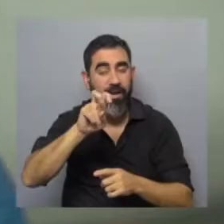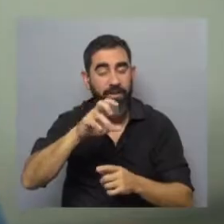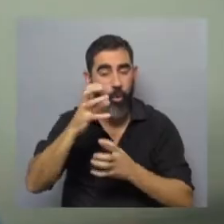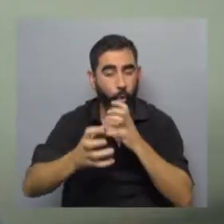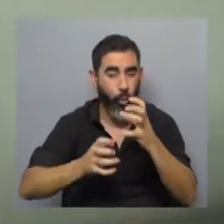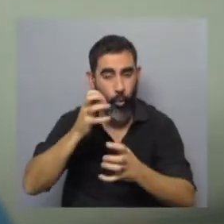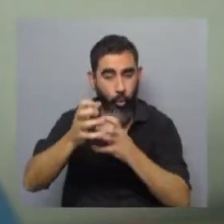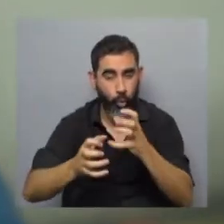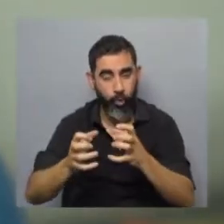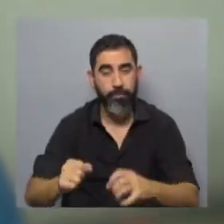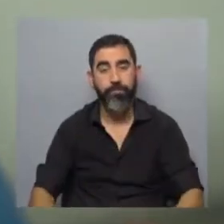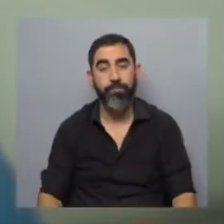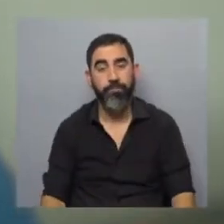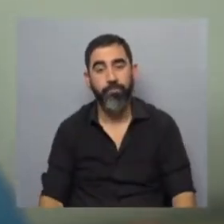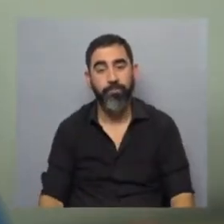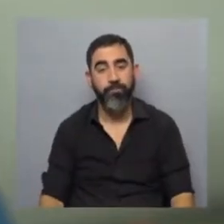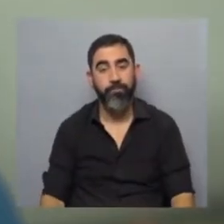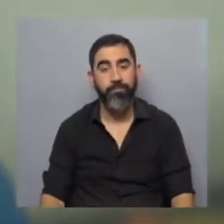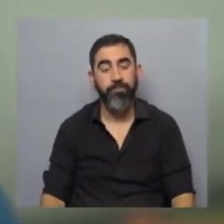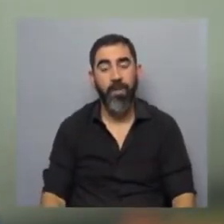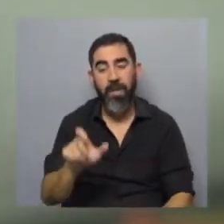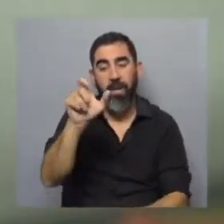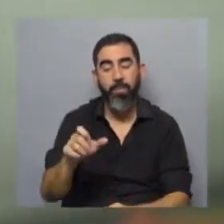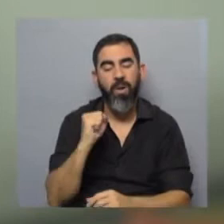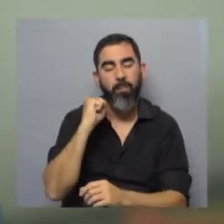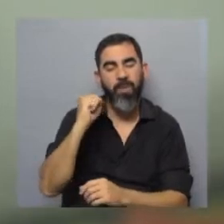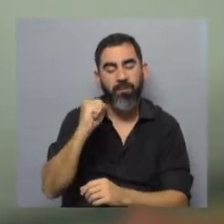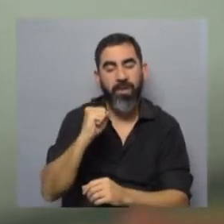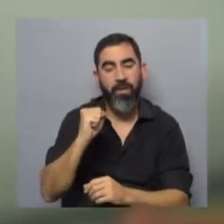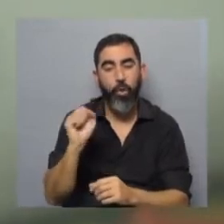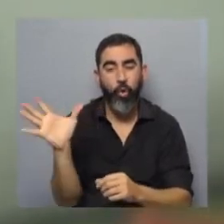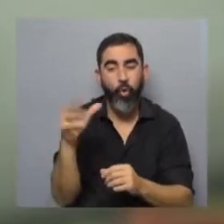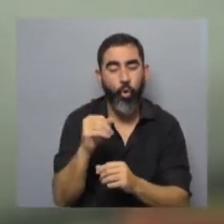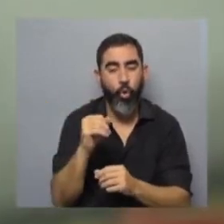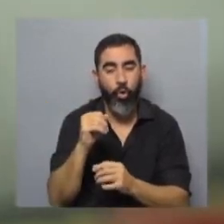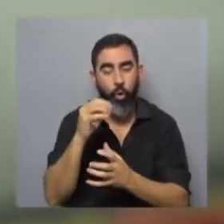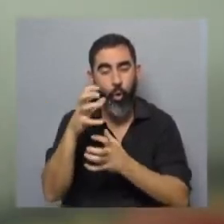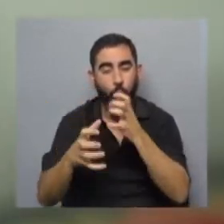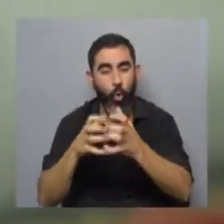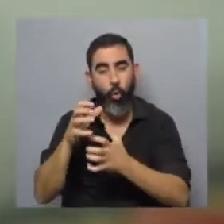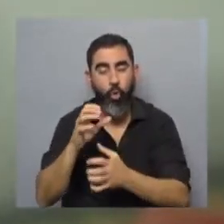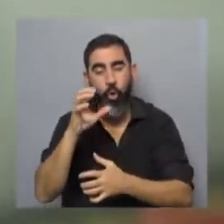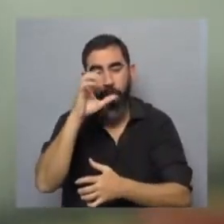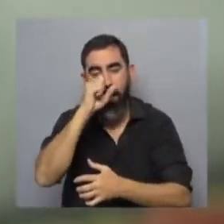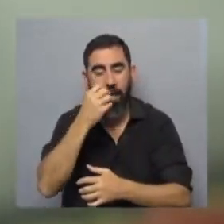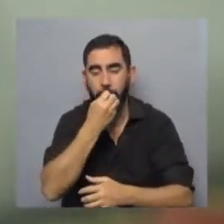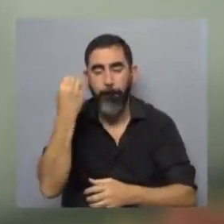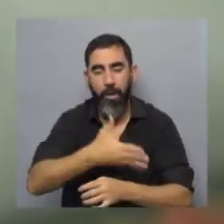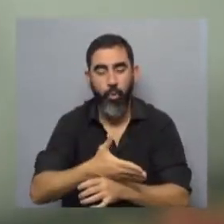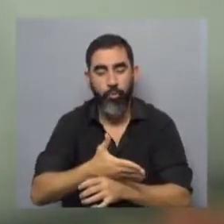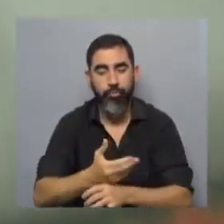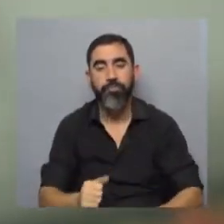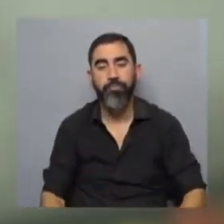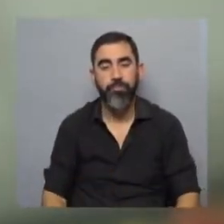color verde. El consumidor lo que prefiere es toda la zanahoria de color anaranjado intenso,